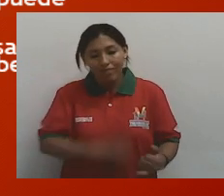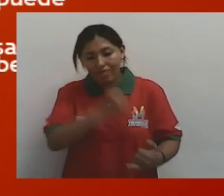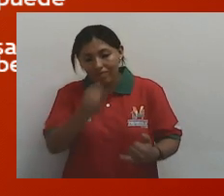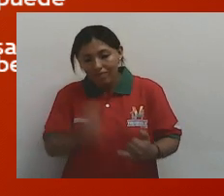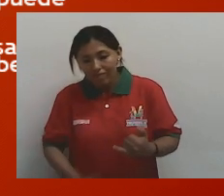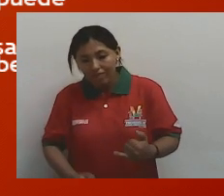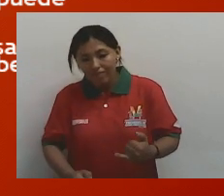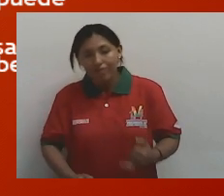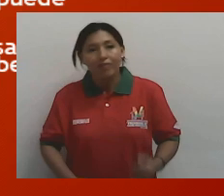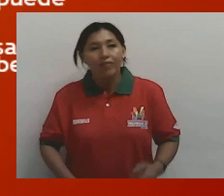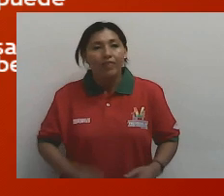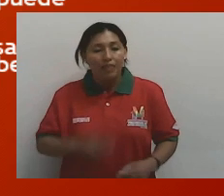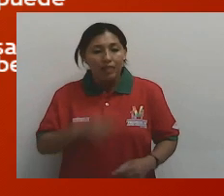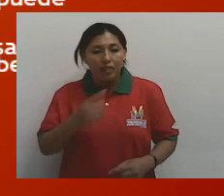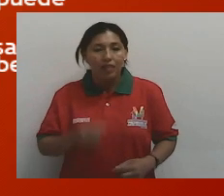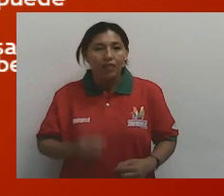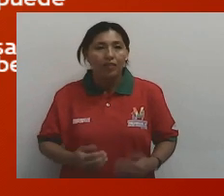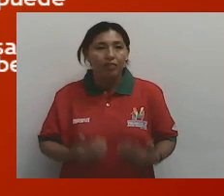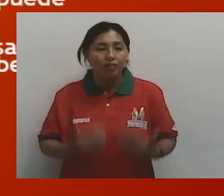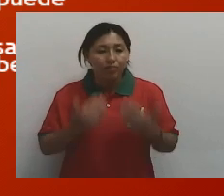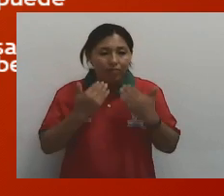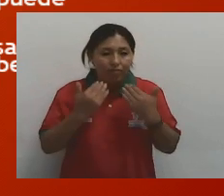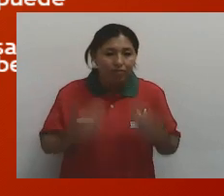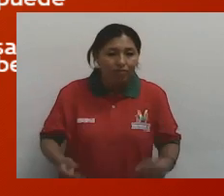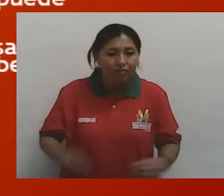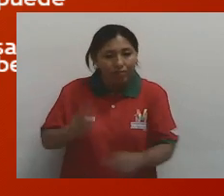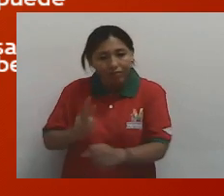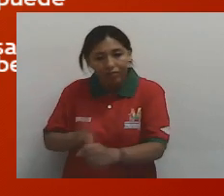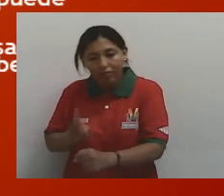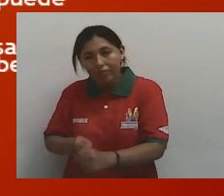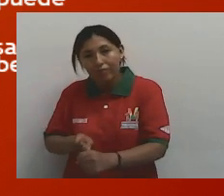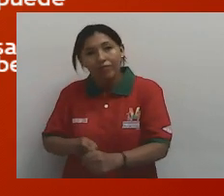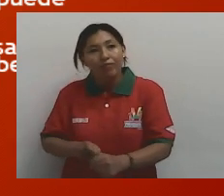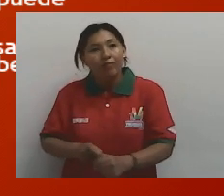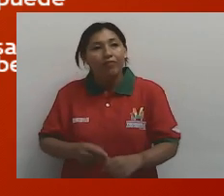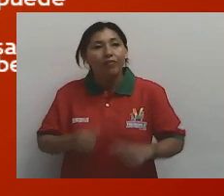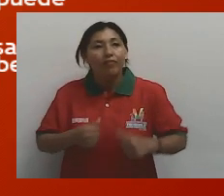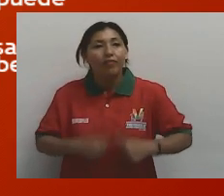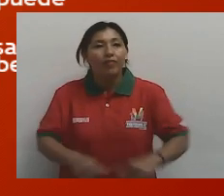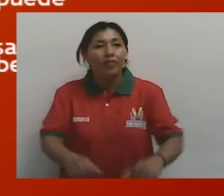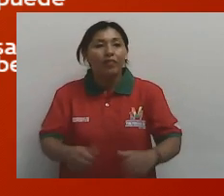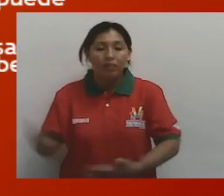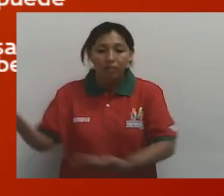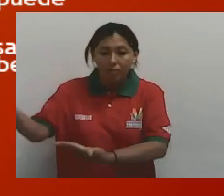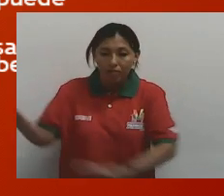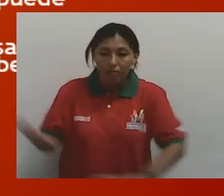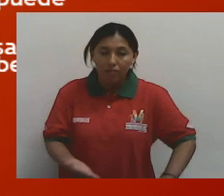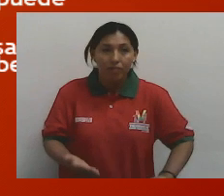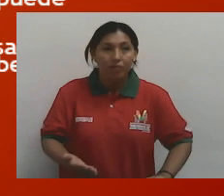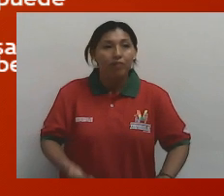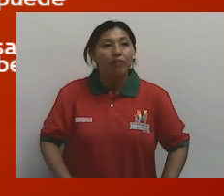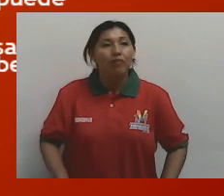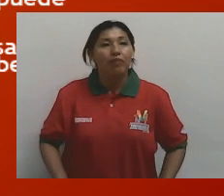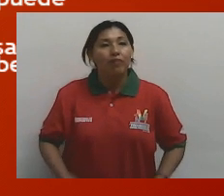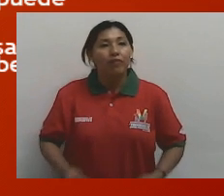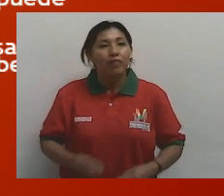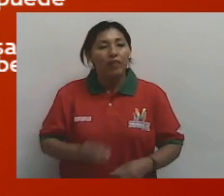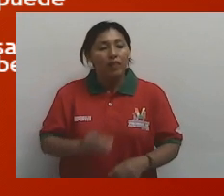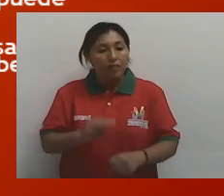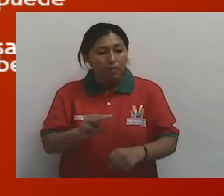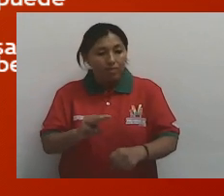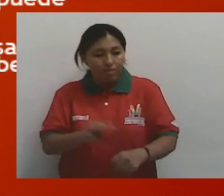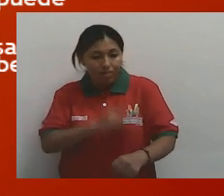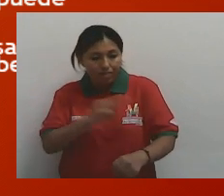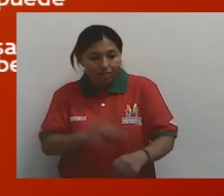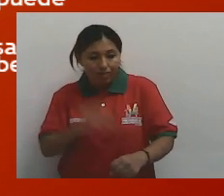Yo agradezco su comprensión, su participación y también agradezco la invitación que me hizo el viceministerio.